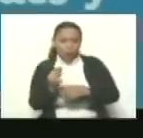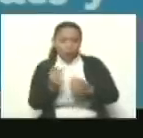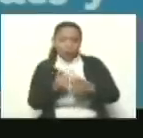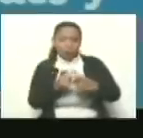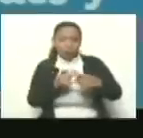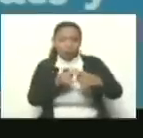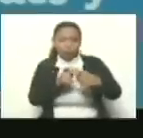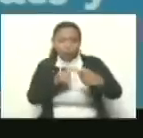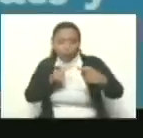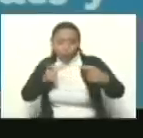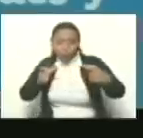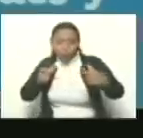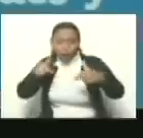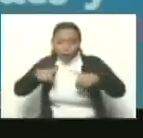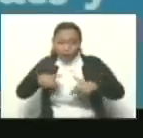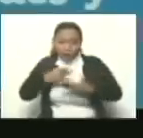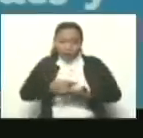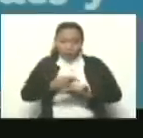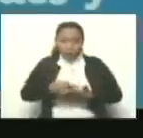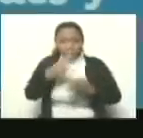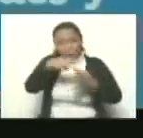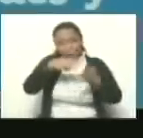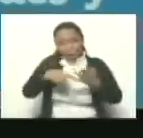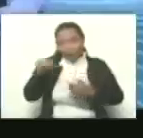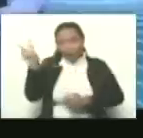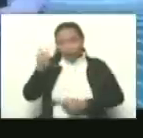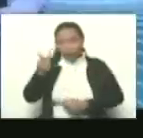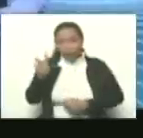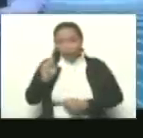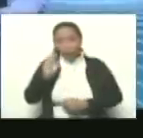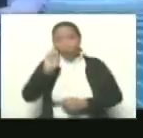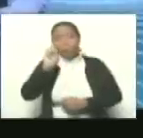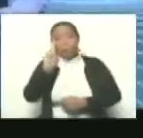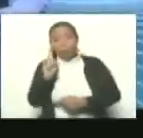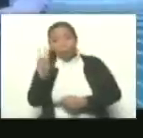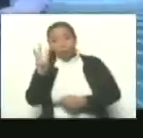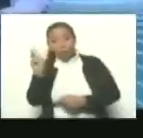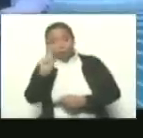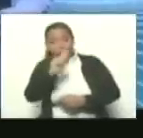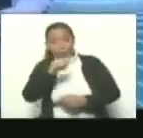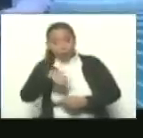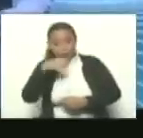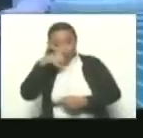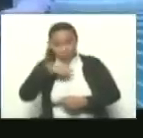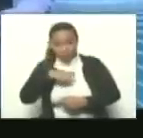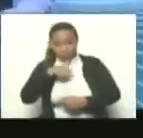al país en el primer semestre de este año 2023?